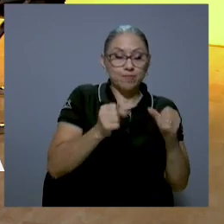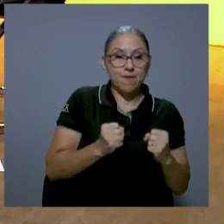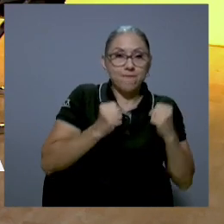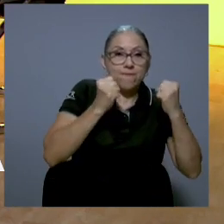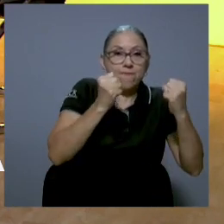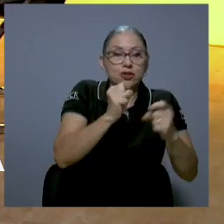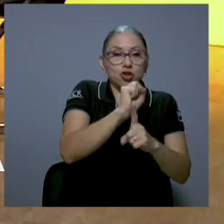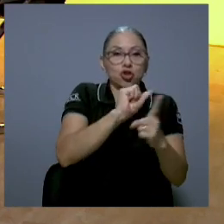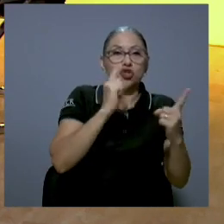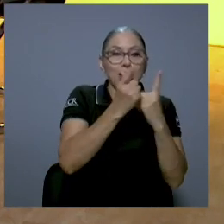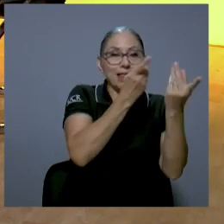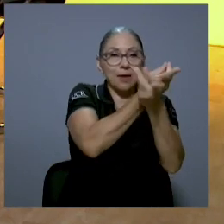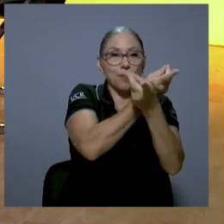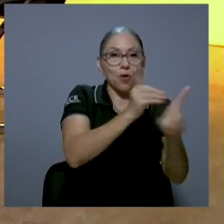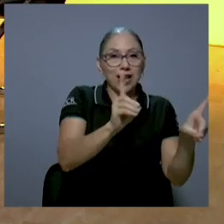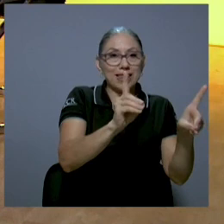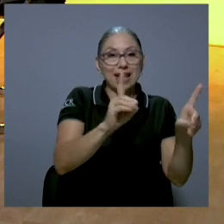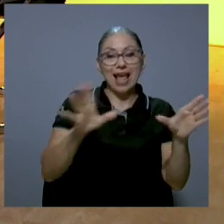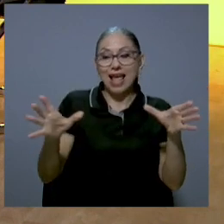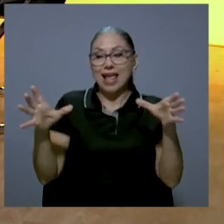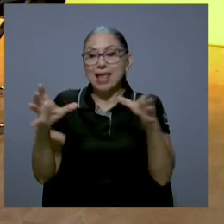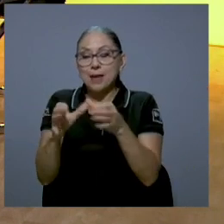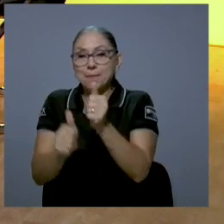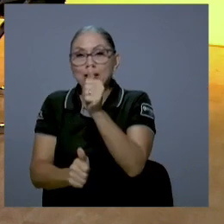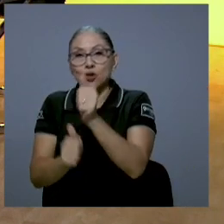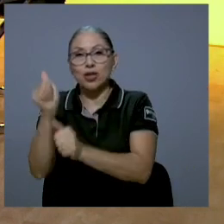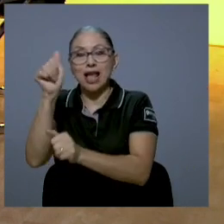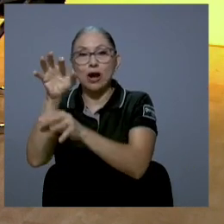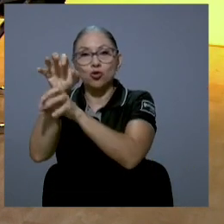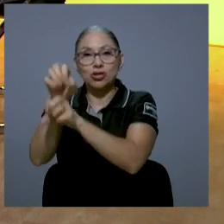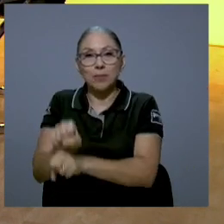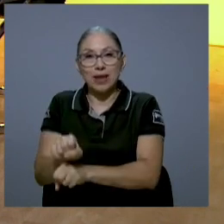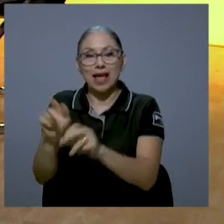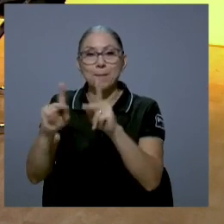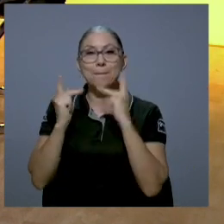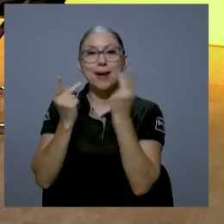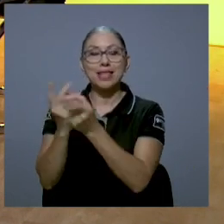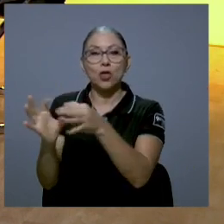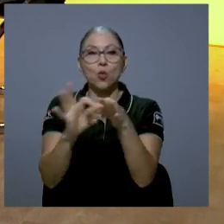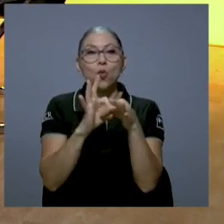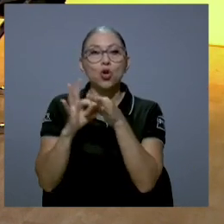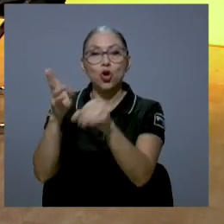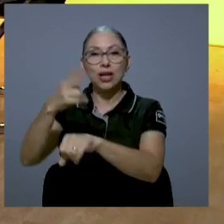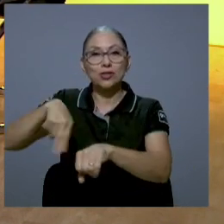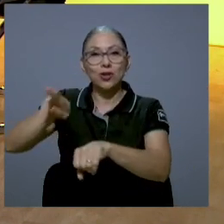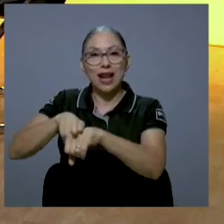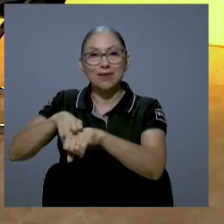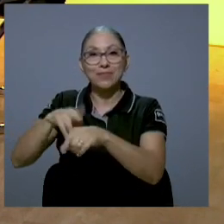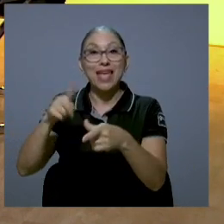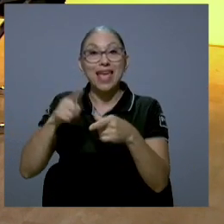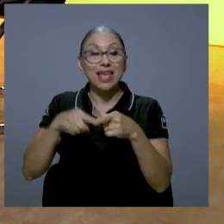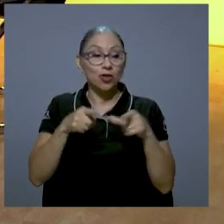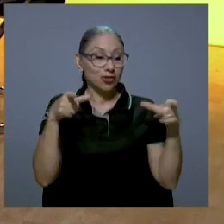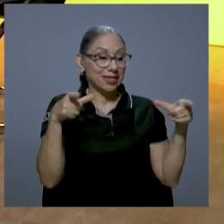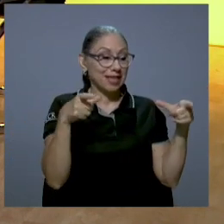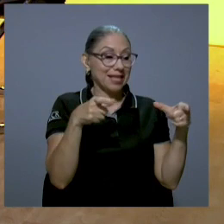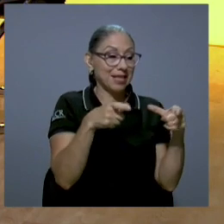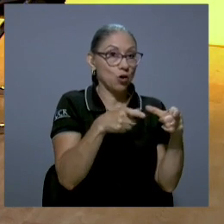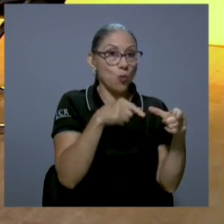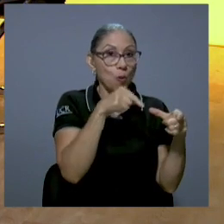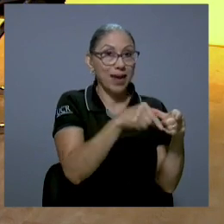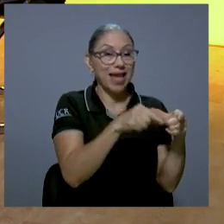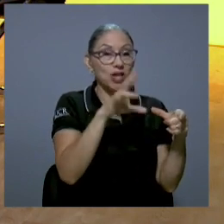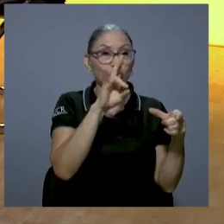y la mayoría conservadora del Partido Unión Nacional. Entonces este grupo pequeño, que eran 6, 7 diputados,